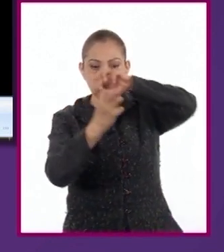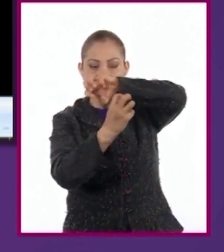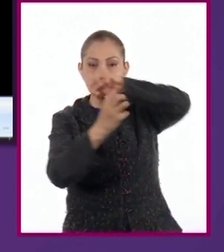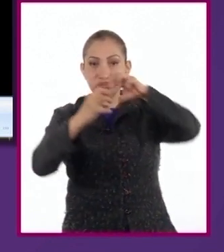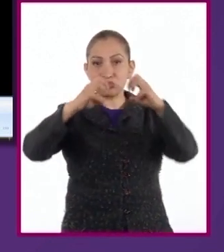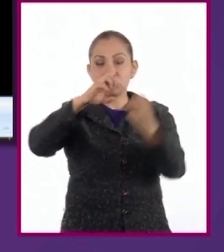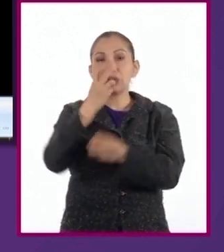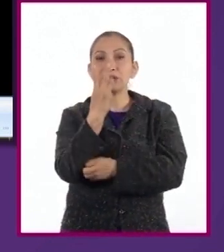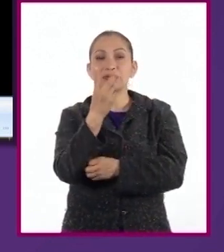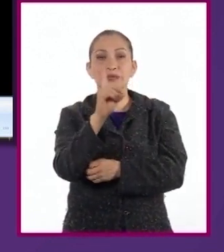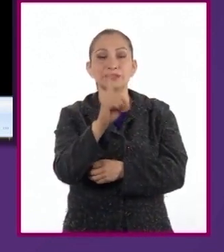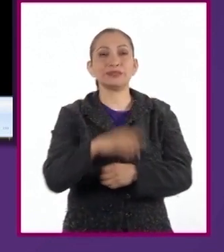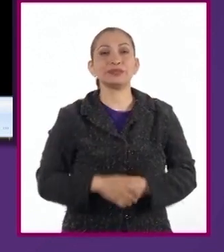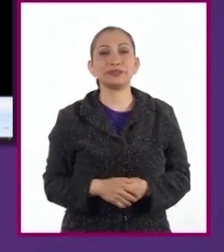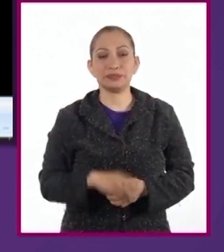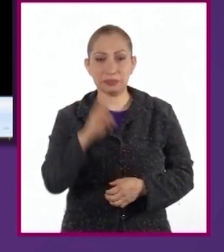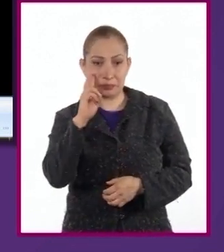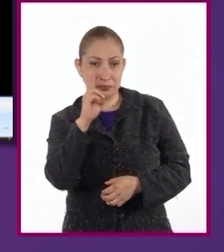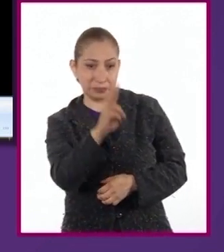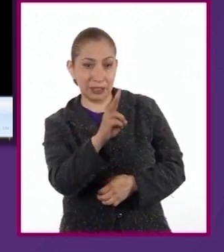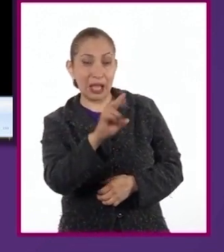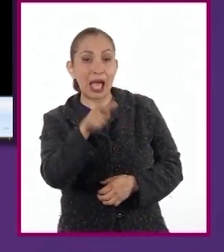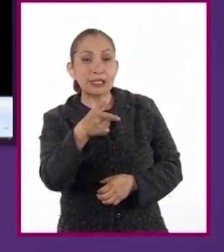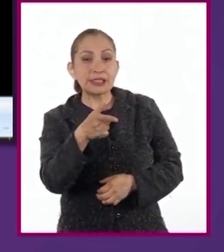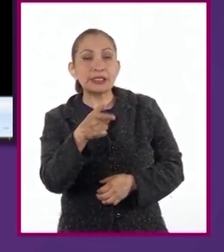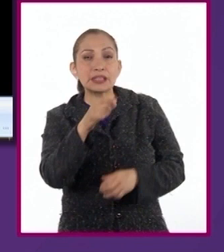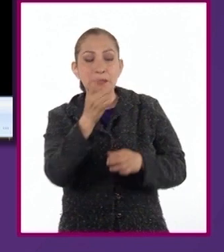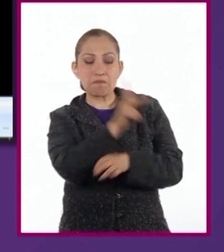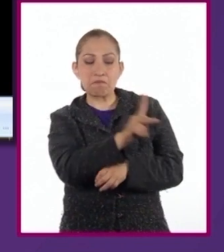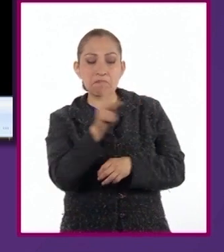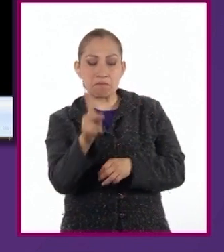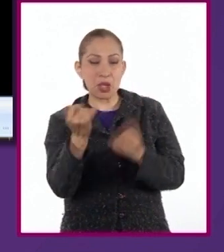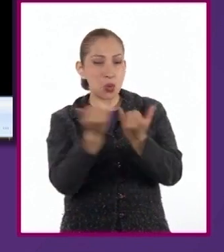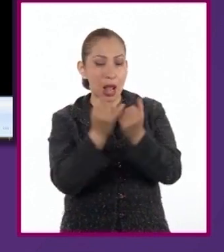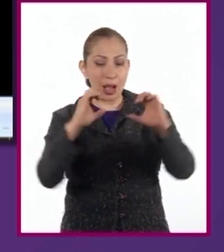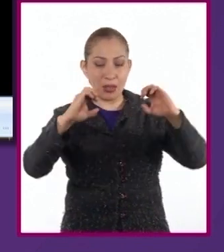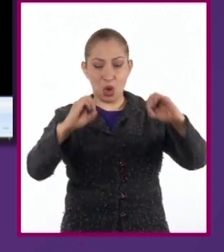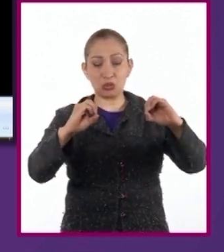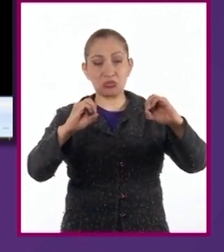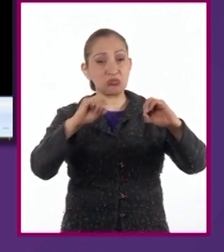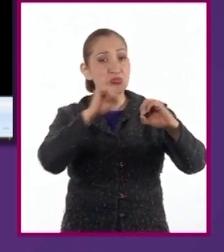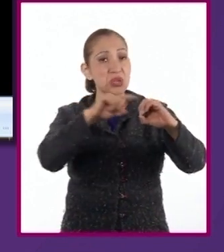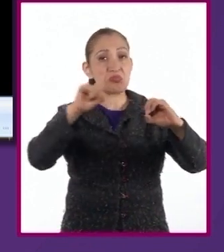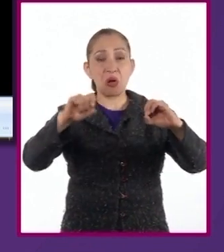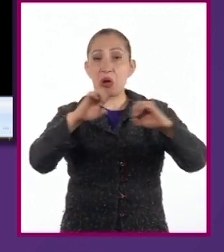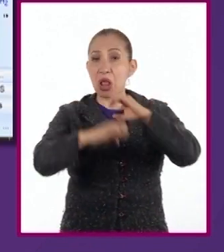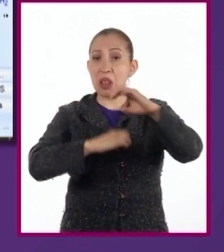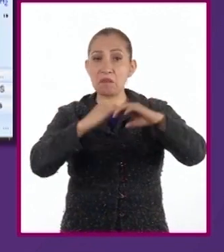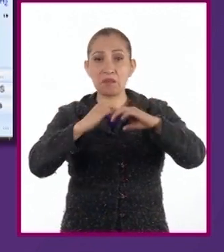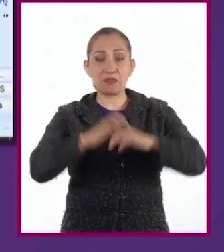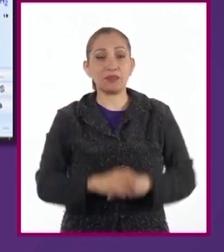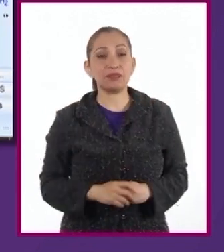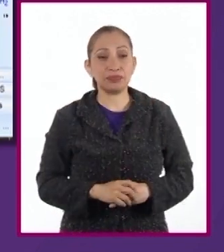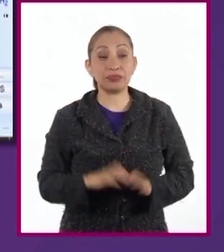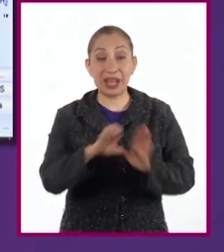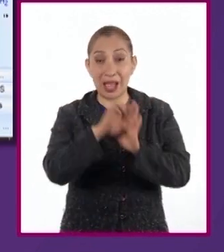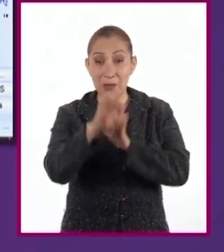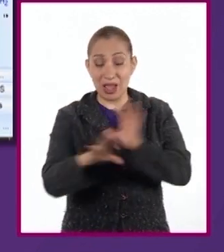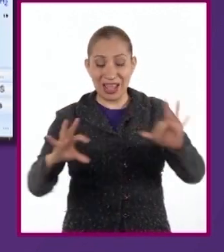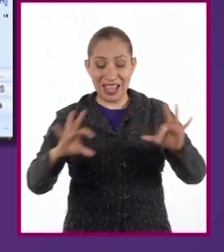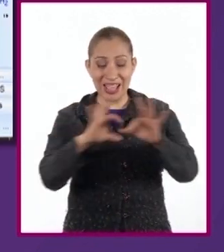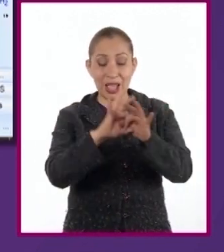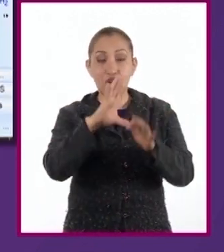tridimensional. Podemos observar que es simétrica al tratarse de 2 átomos del mismo elemento. El ejemplo de